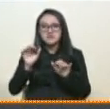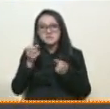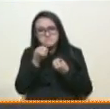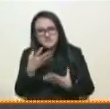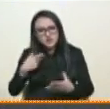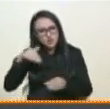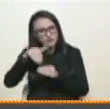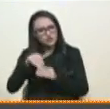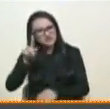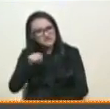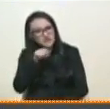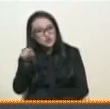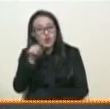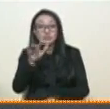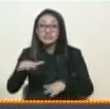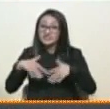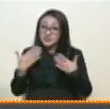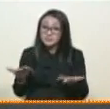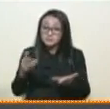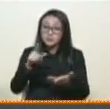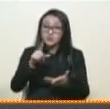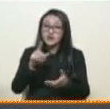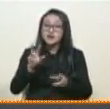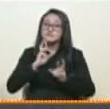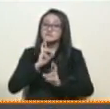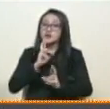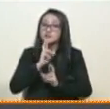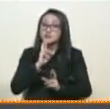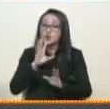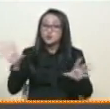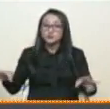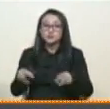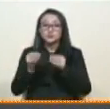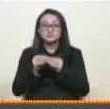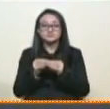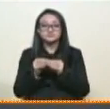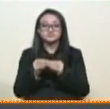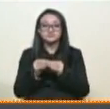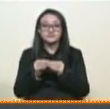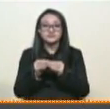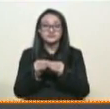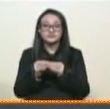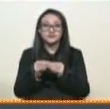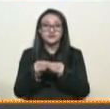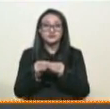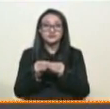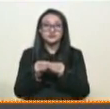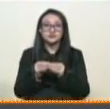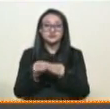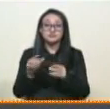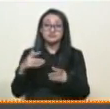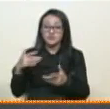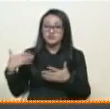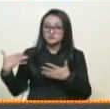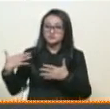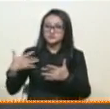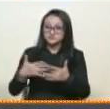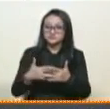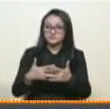después de que eso ocurre, se genera el registro definitivo, porque en el interín, pues, pudimos haber recibido algún tipo